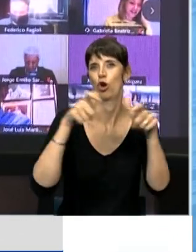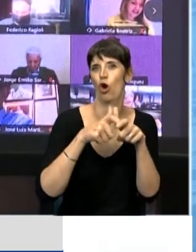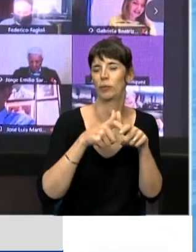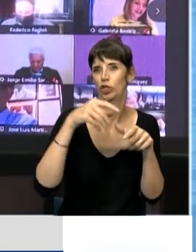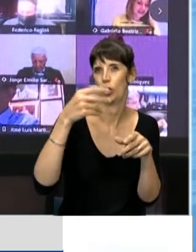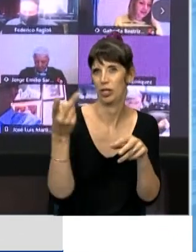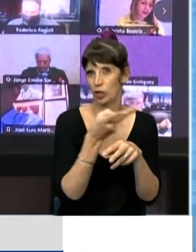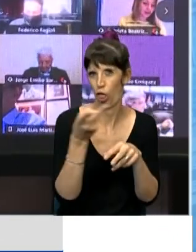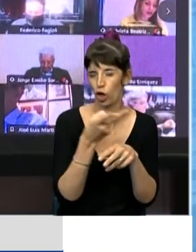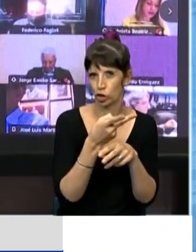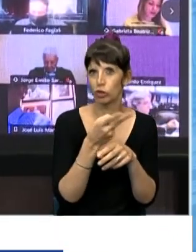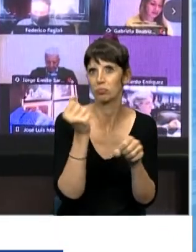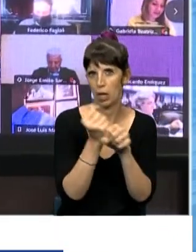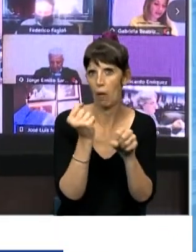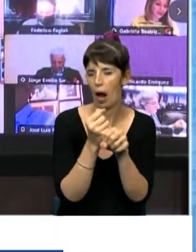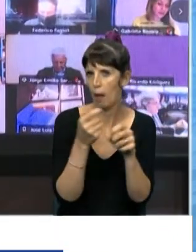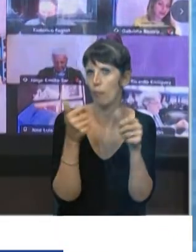estas dos comisiones de manera conjunta.